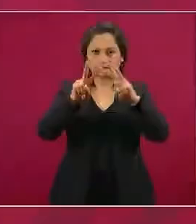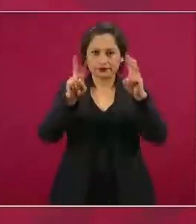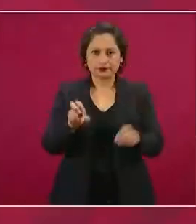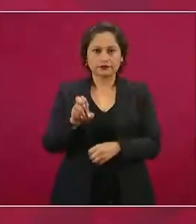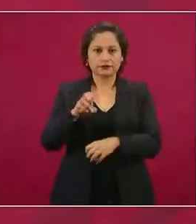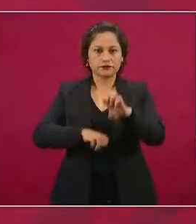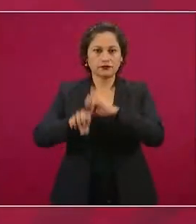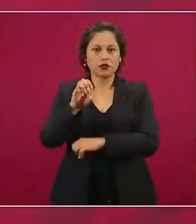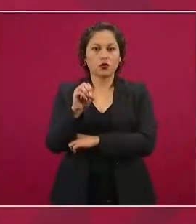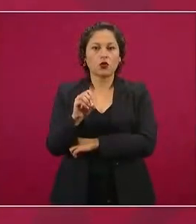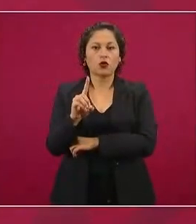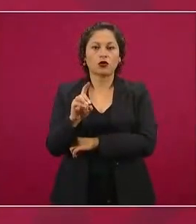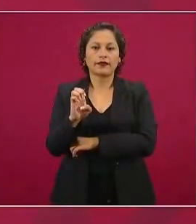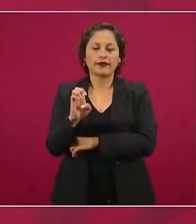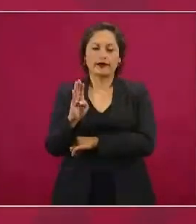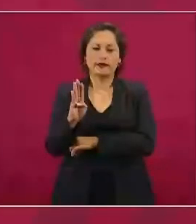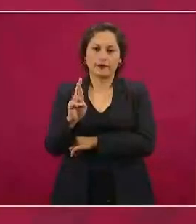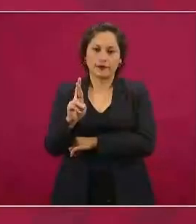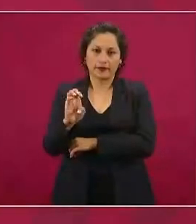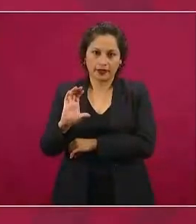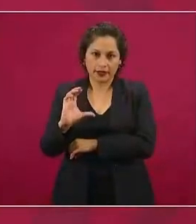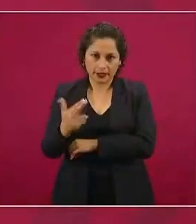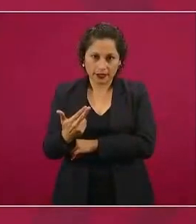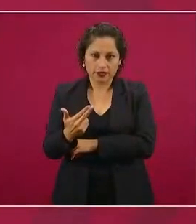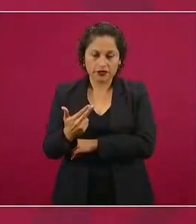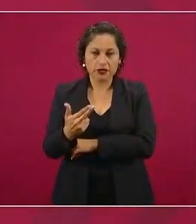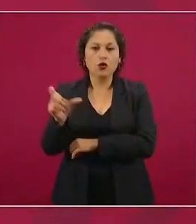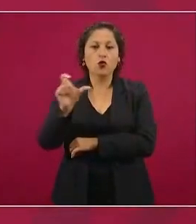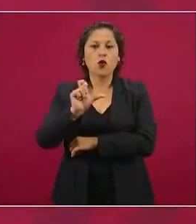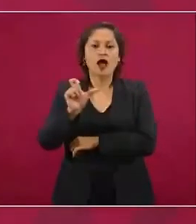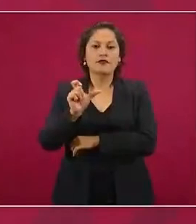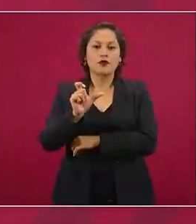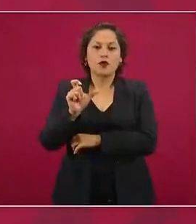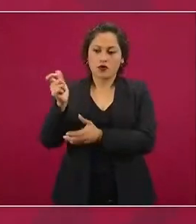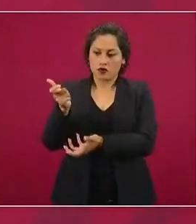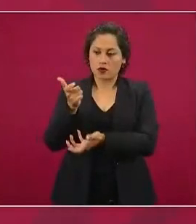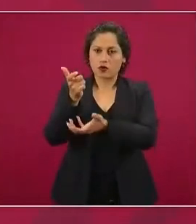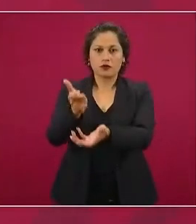Odebrecht, el dinero que se recibió.